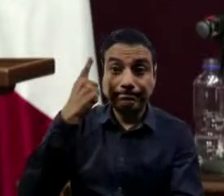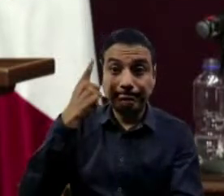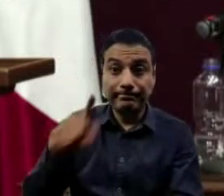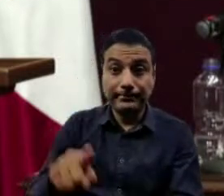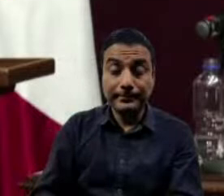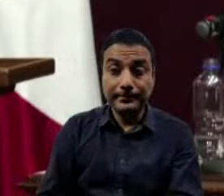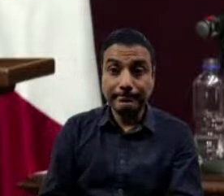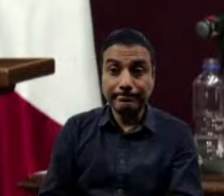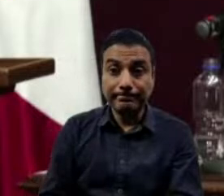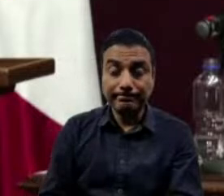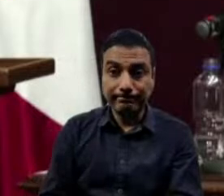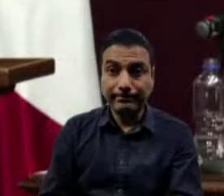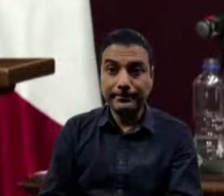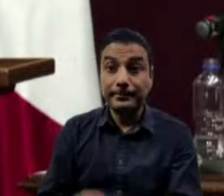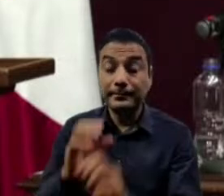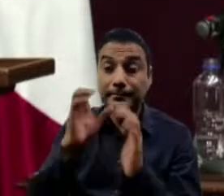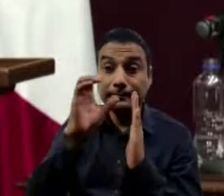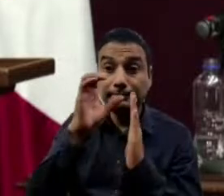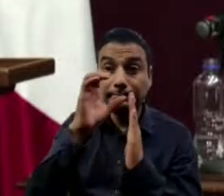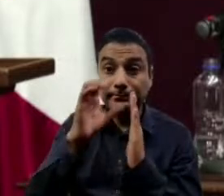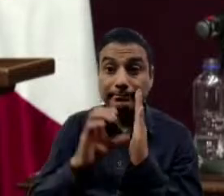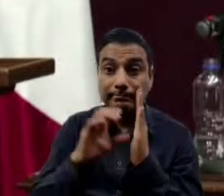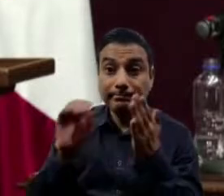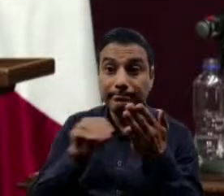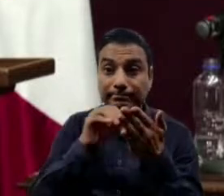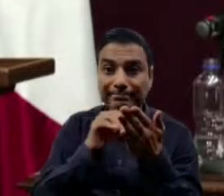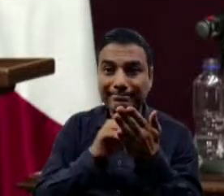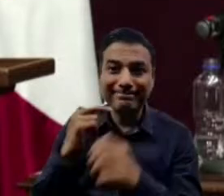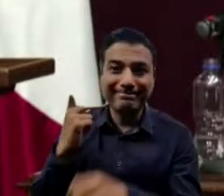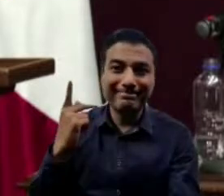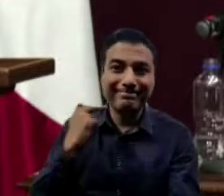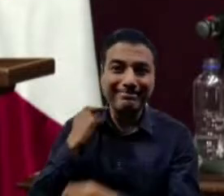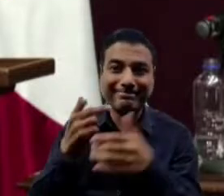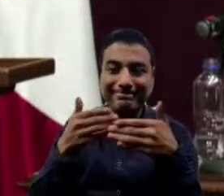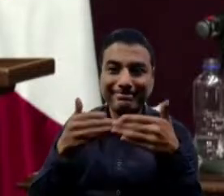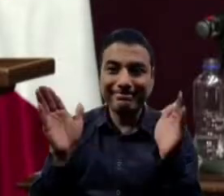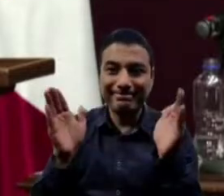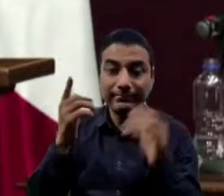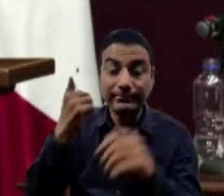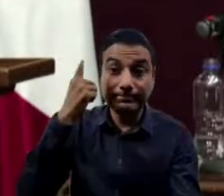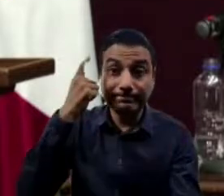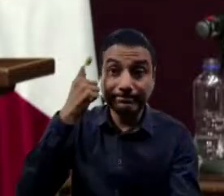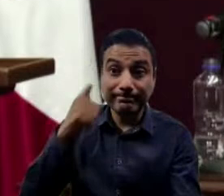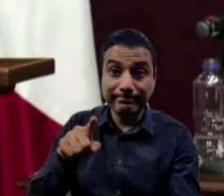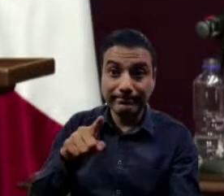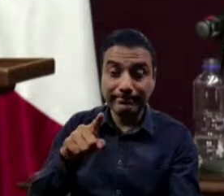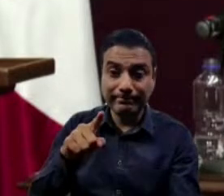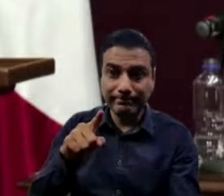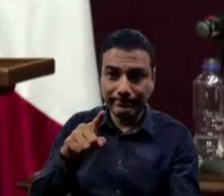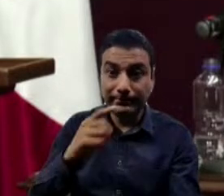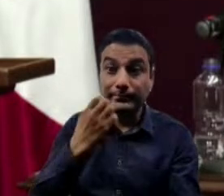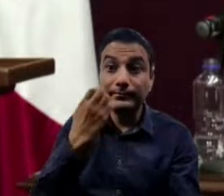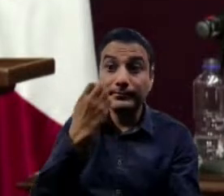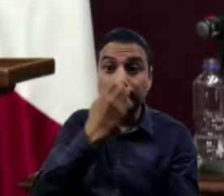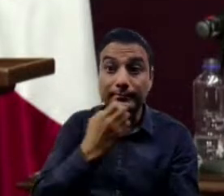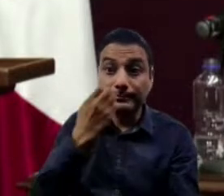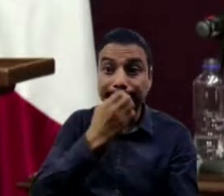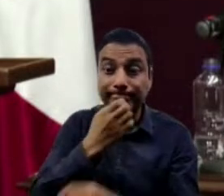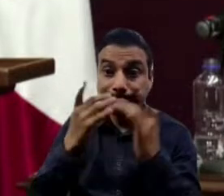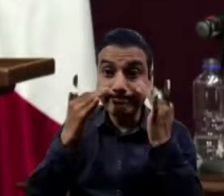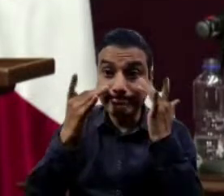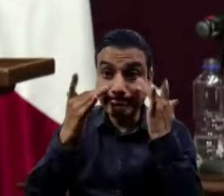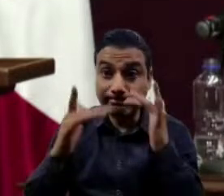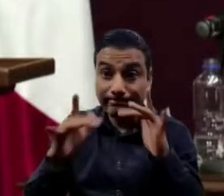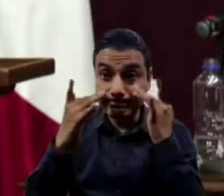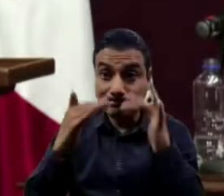la implementación de políticas públicas para disminuir la deserción o abandono escolar en todos los